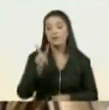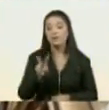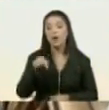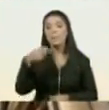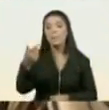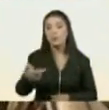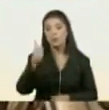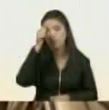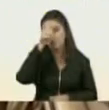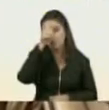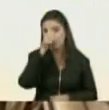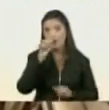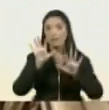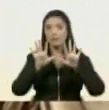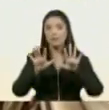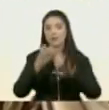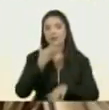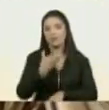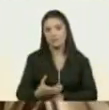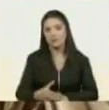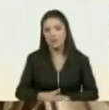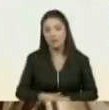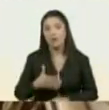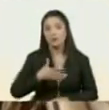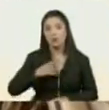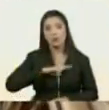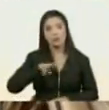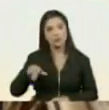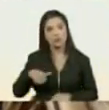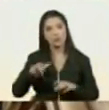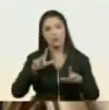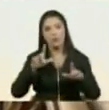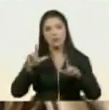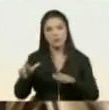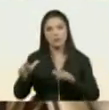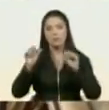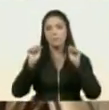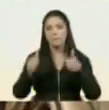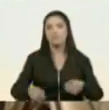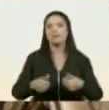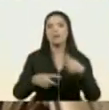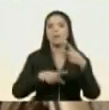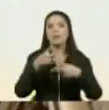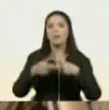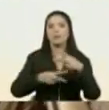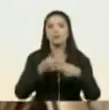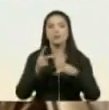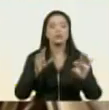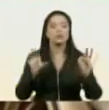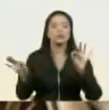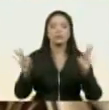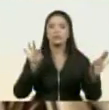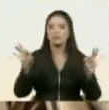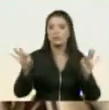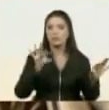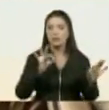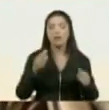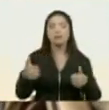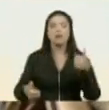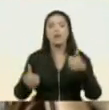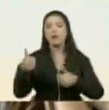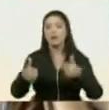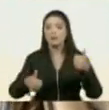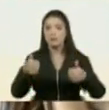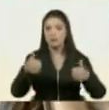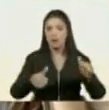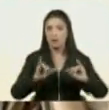domingo 10 de diciembre. Nosotros ya estamos listos, ya iniciamos el proceso de selección de nuestras candidatas y nuestros